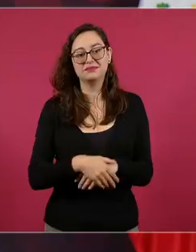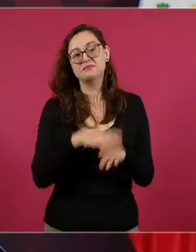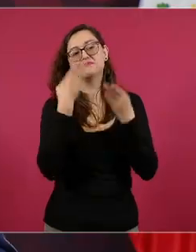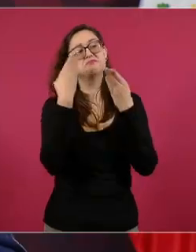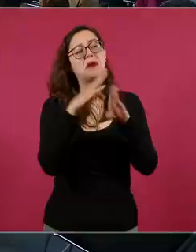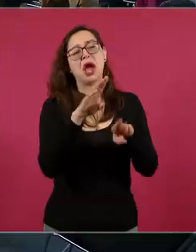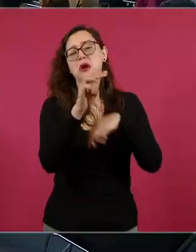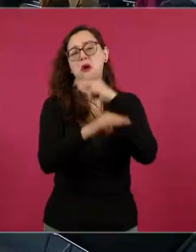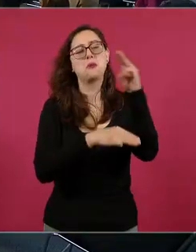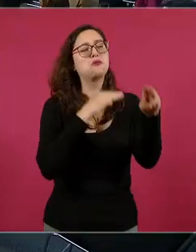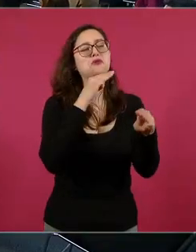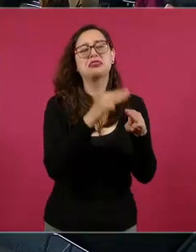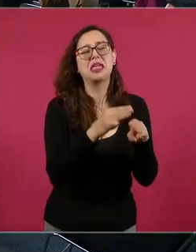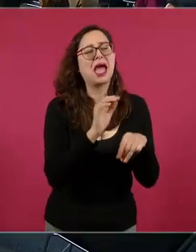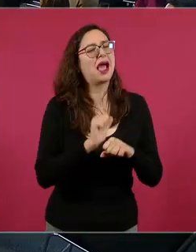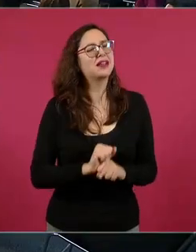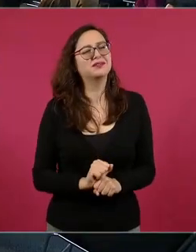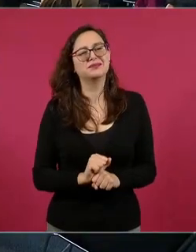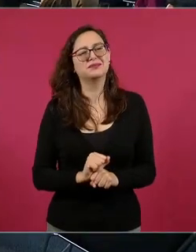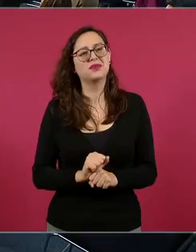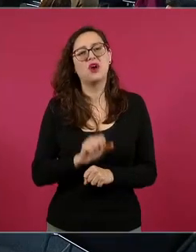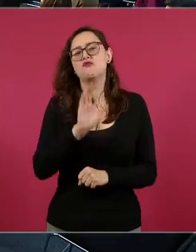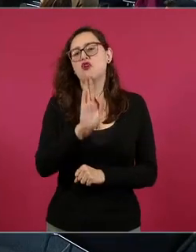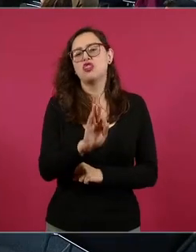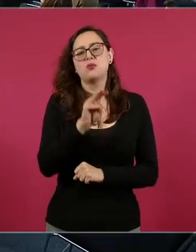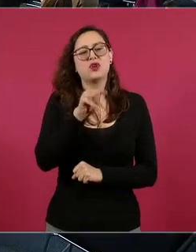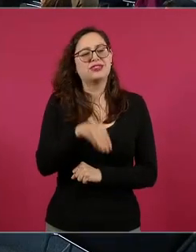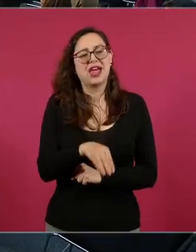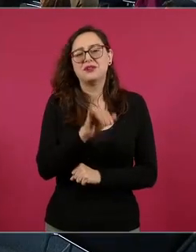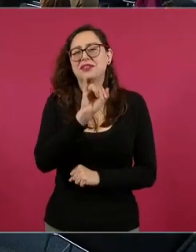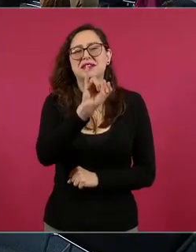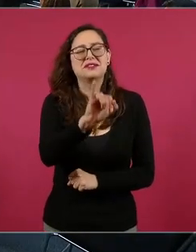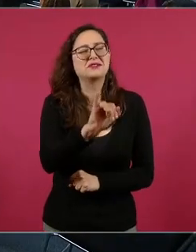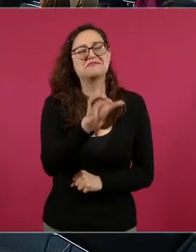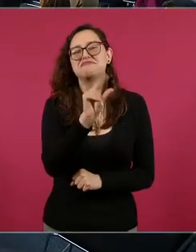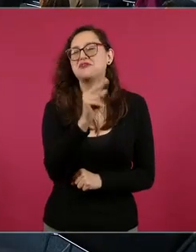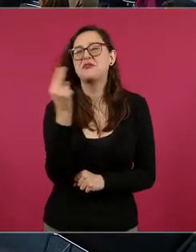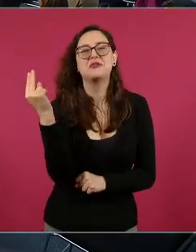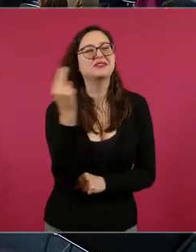No hay que ir al Fondo Monetario Internacional. Ahí está el dinero ya.